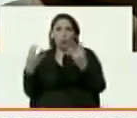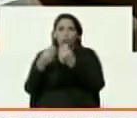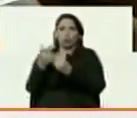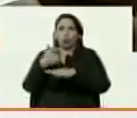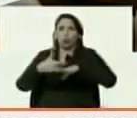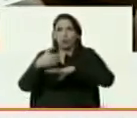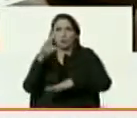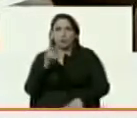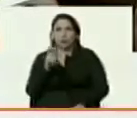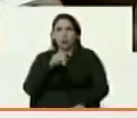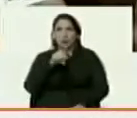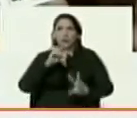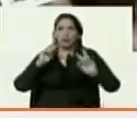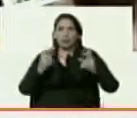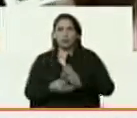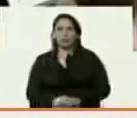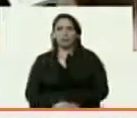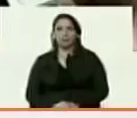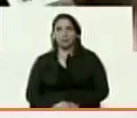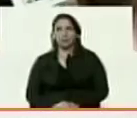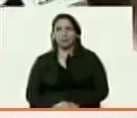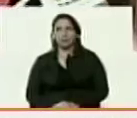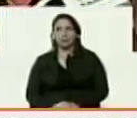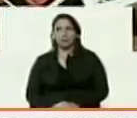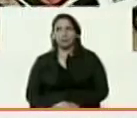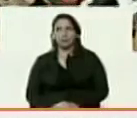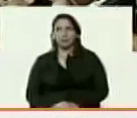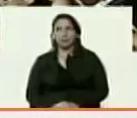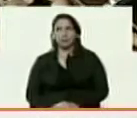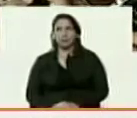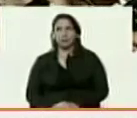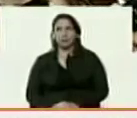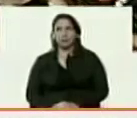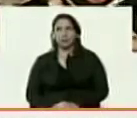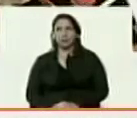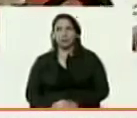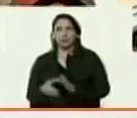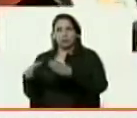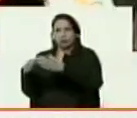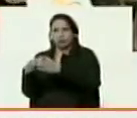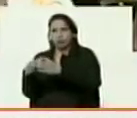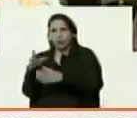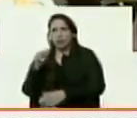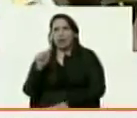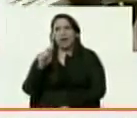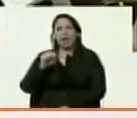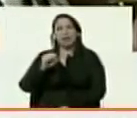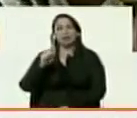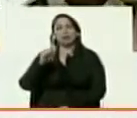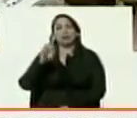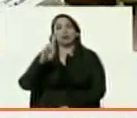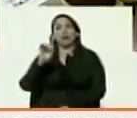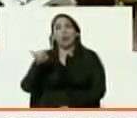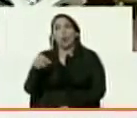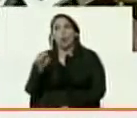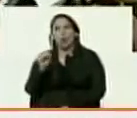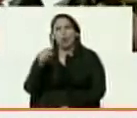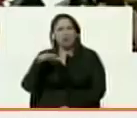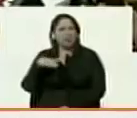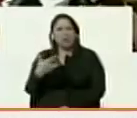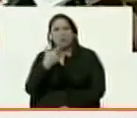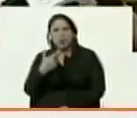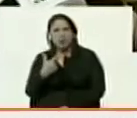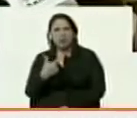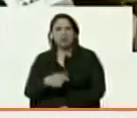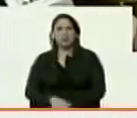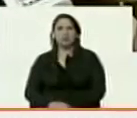esa materia. ¿Se discutió las últimas revelaciones de Juan Guaidó con la banda Los Rastrojos que se dieron a conocer el día viernes? ¿Cuál es la opinión de ustedes respecto